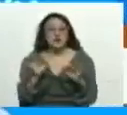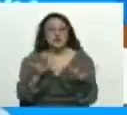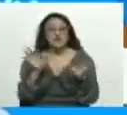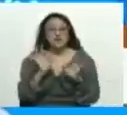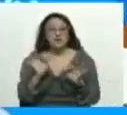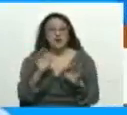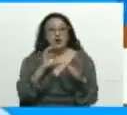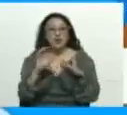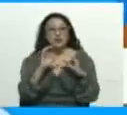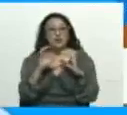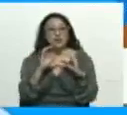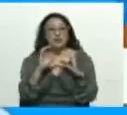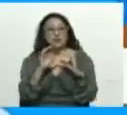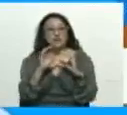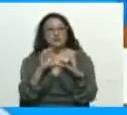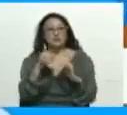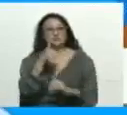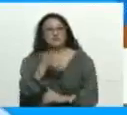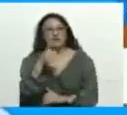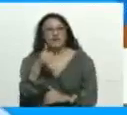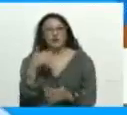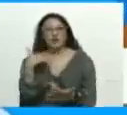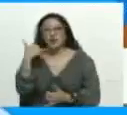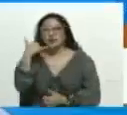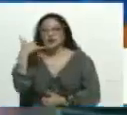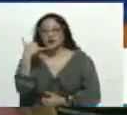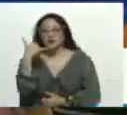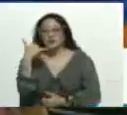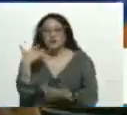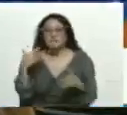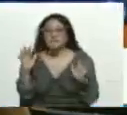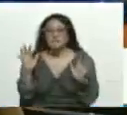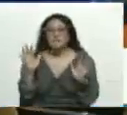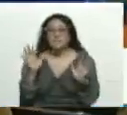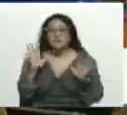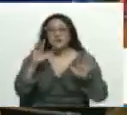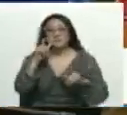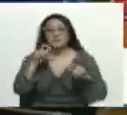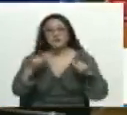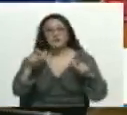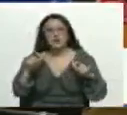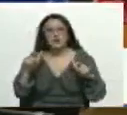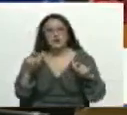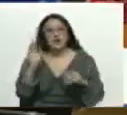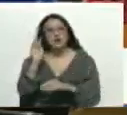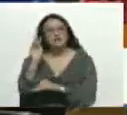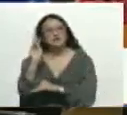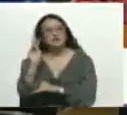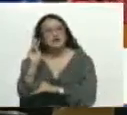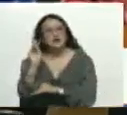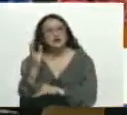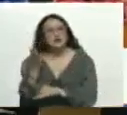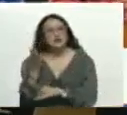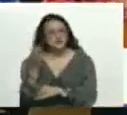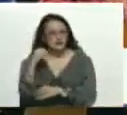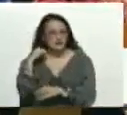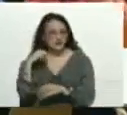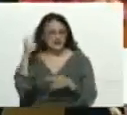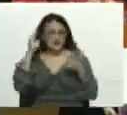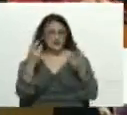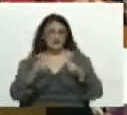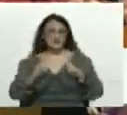de comunicación para que cada uno con su teléfono suponte que llegará a diez personas le avisáramos que Hugo está más vivo que